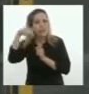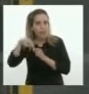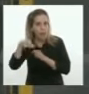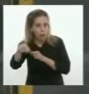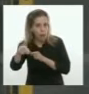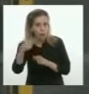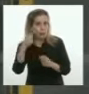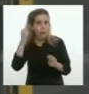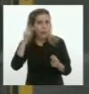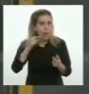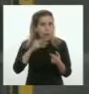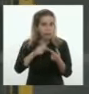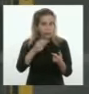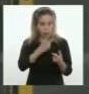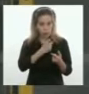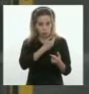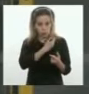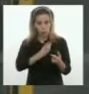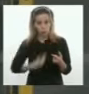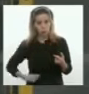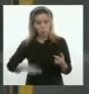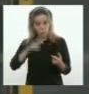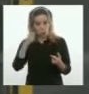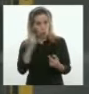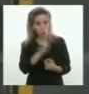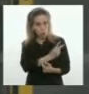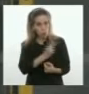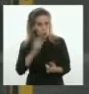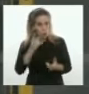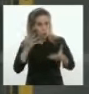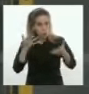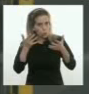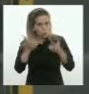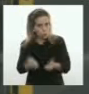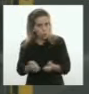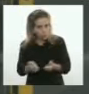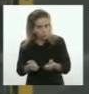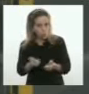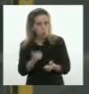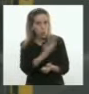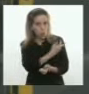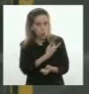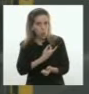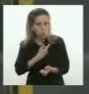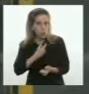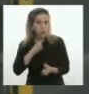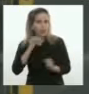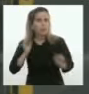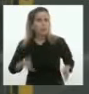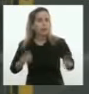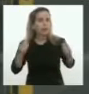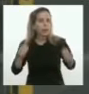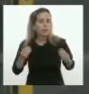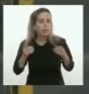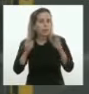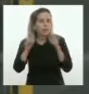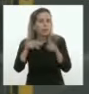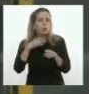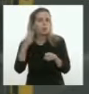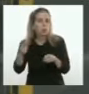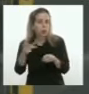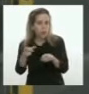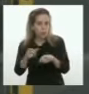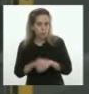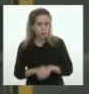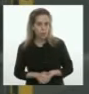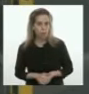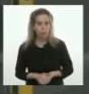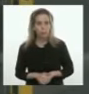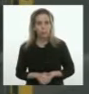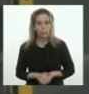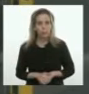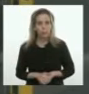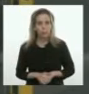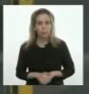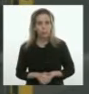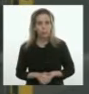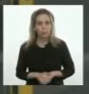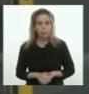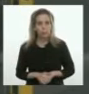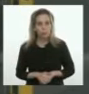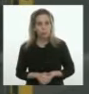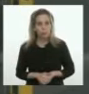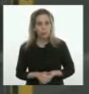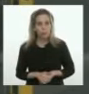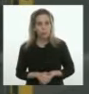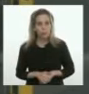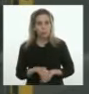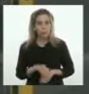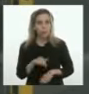saludes estamos a tu lado los dos queremos saber qué fue lo que pasó fue un momento